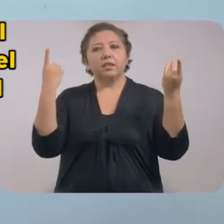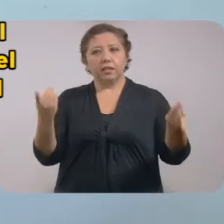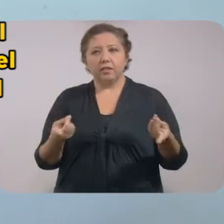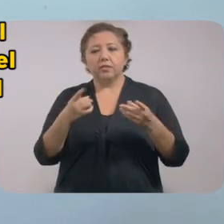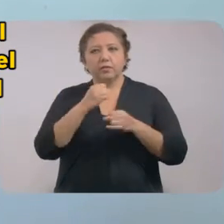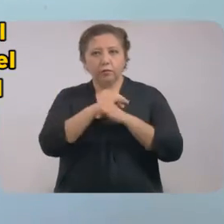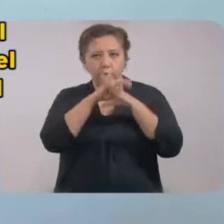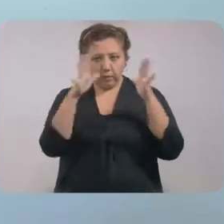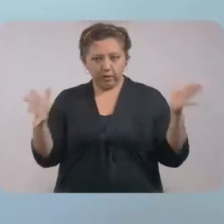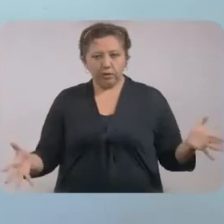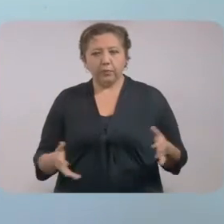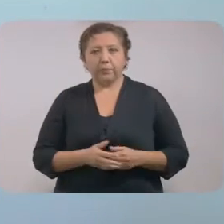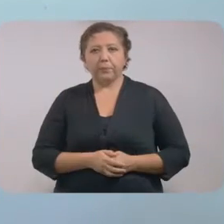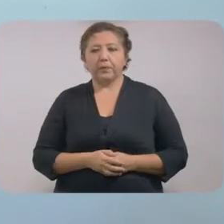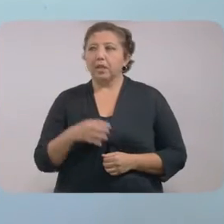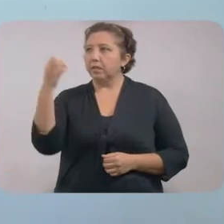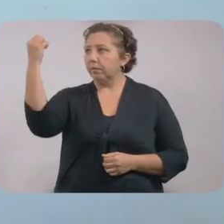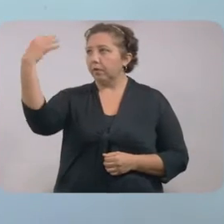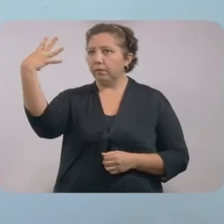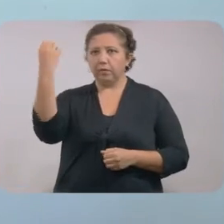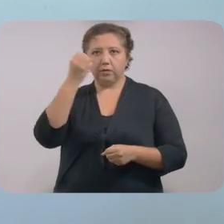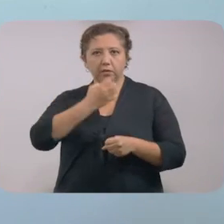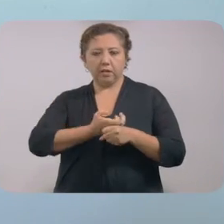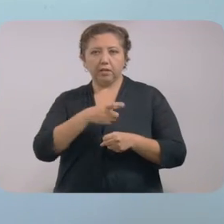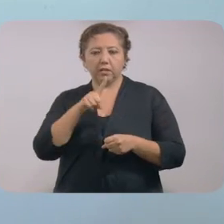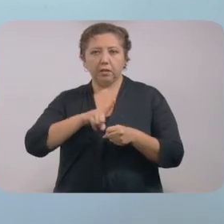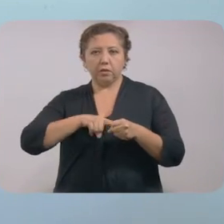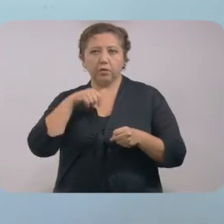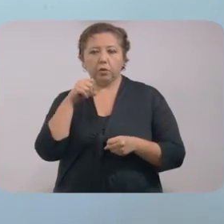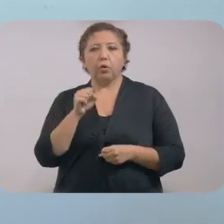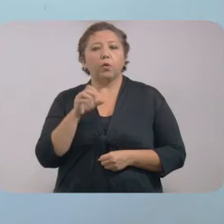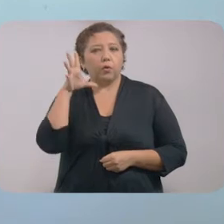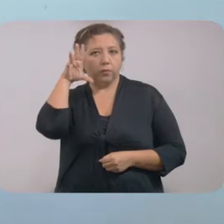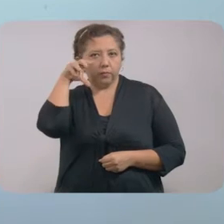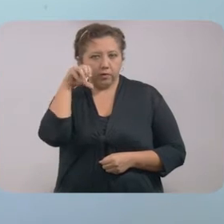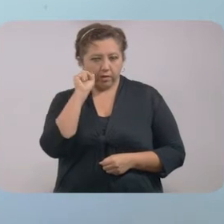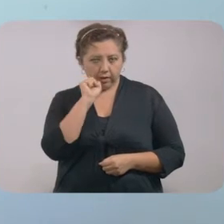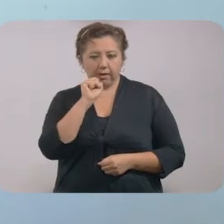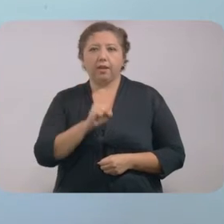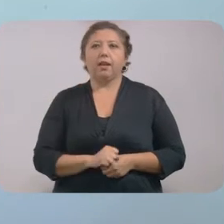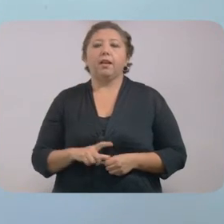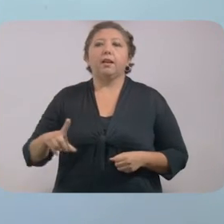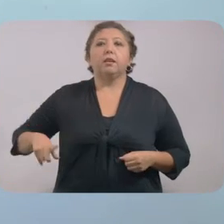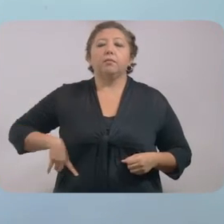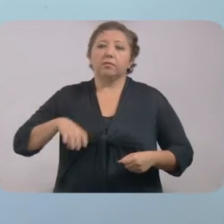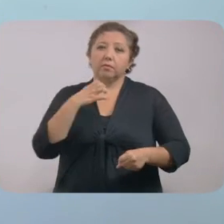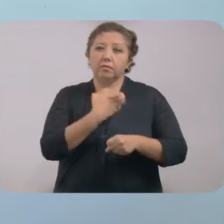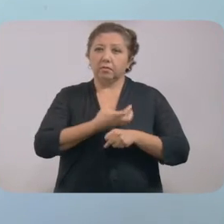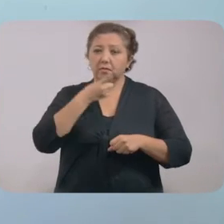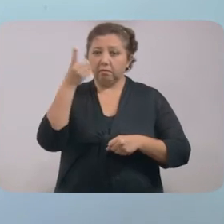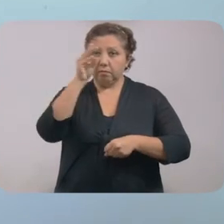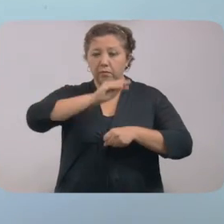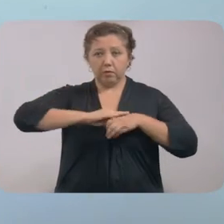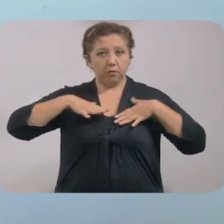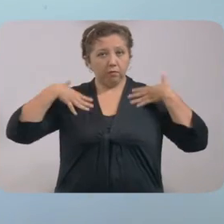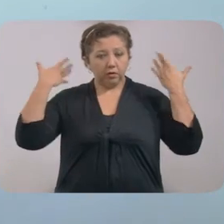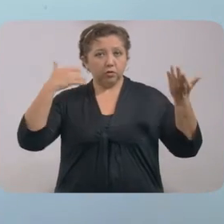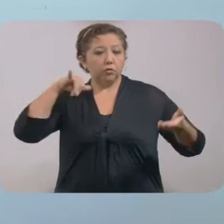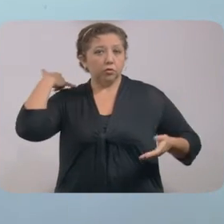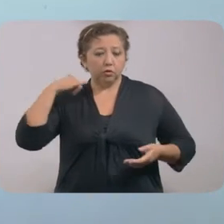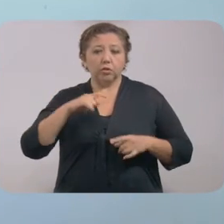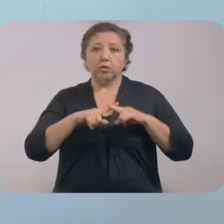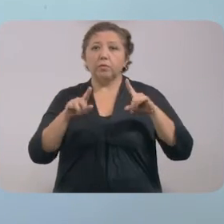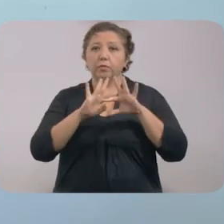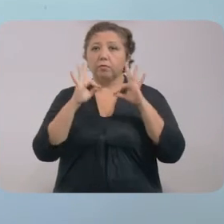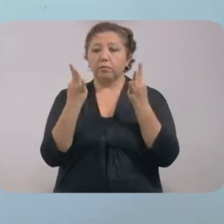esta información. El semáforo epidemiológico estatal está en naranja. El gobierno del estado ha puesto a disposición de los